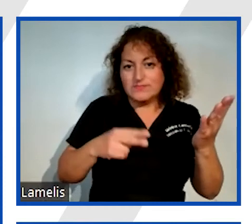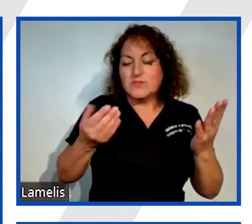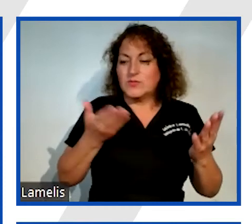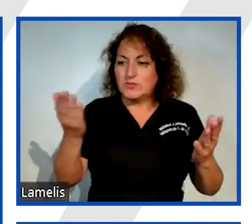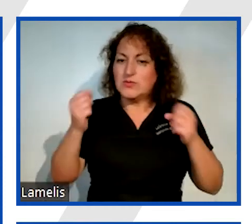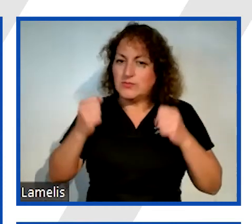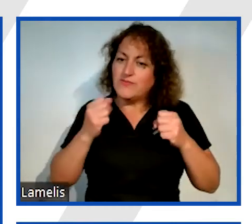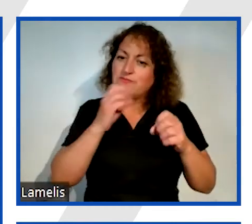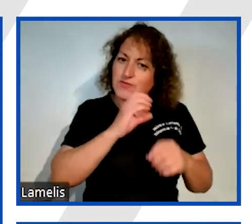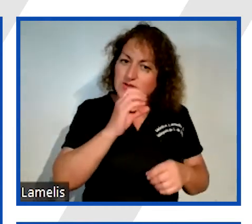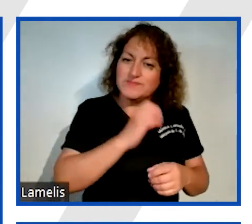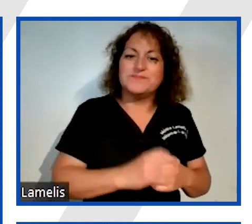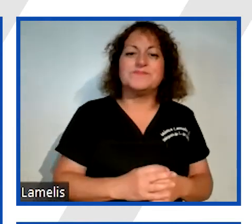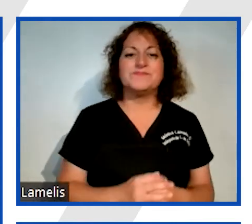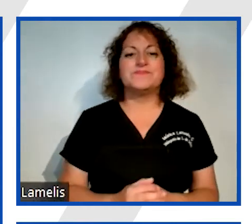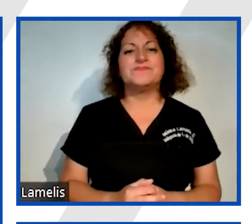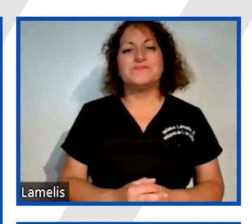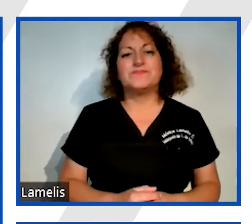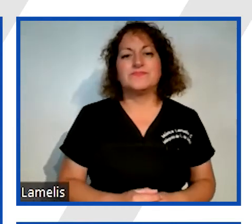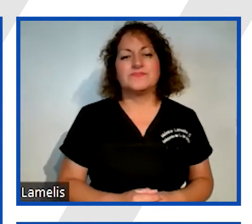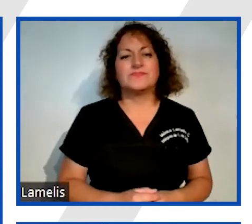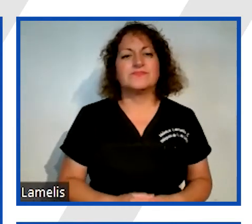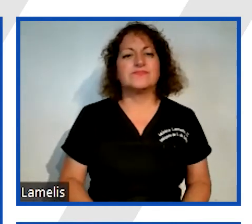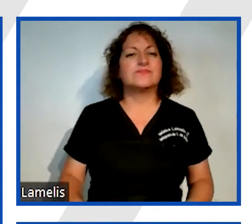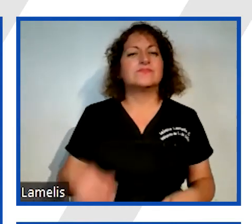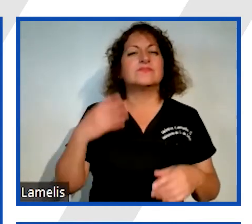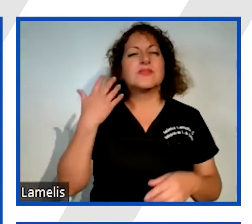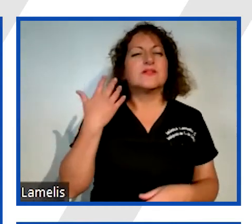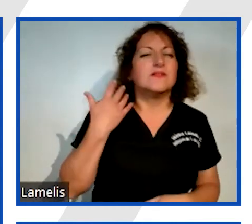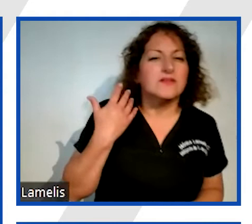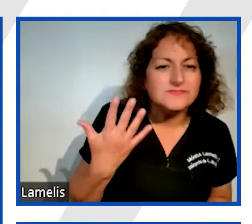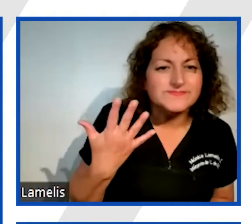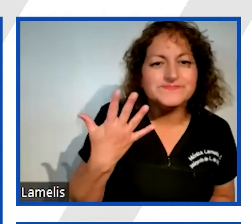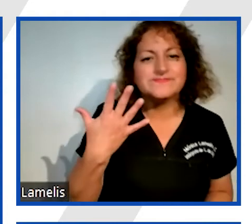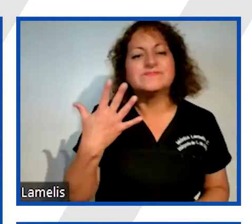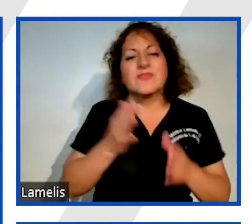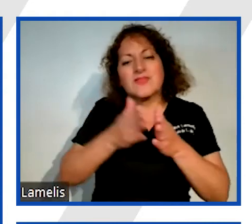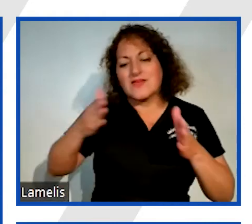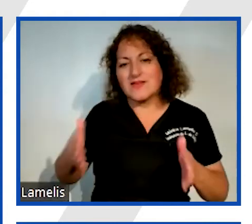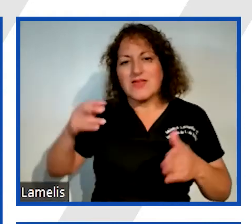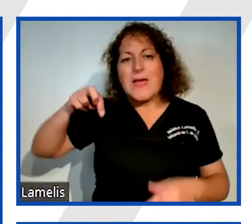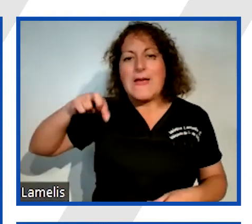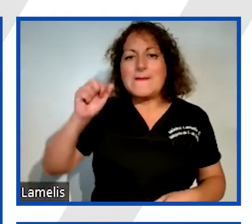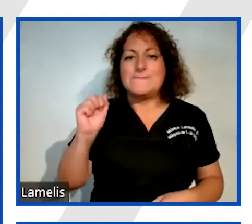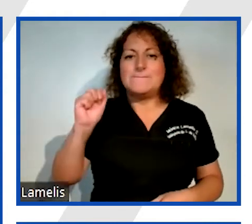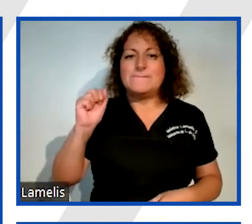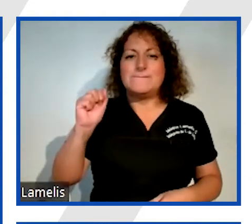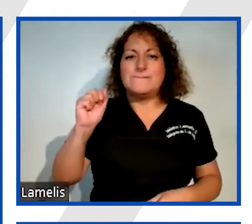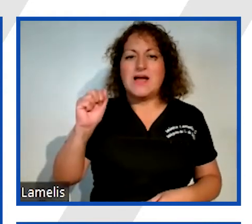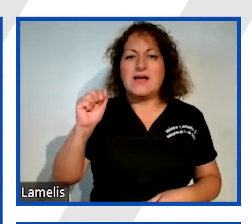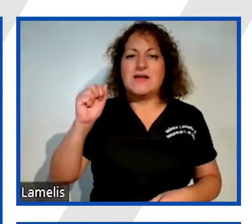llegamos finalmente la parte 5 que es la era paleozoica porque finalmente después de que se separaron todos los continentes